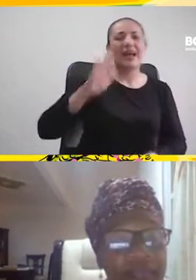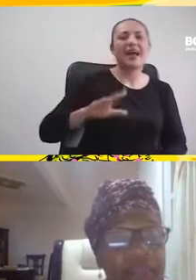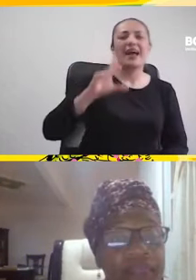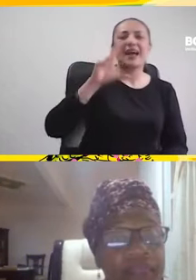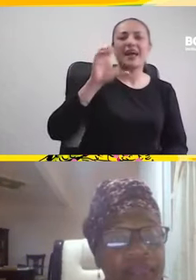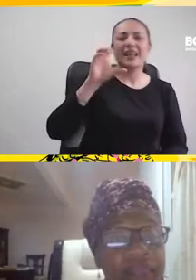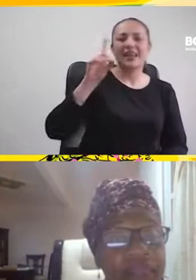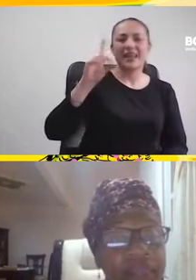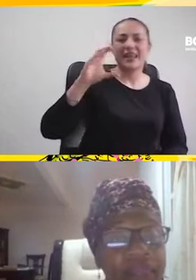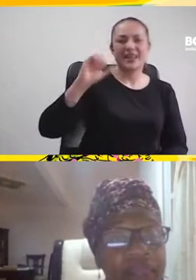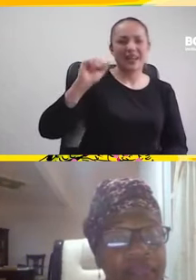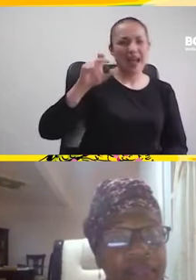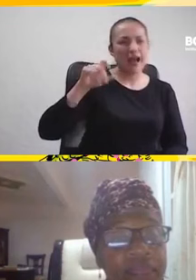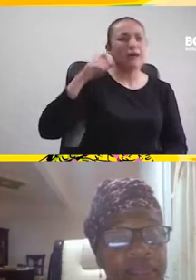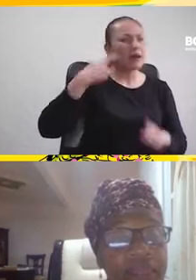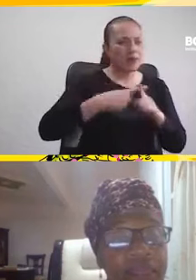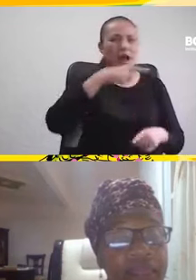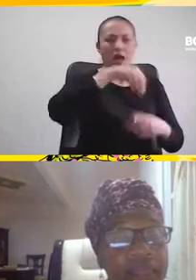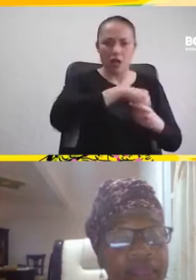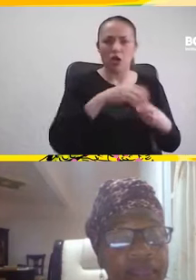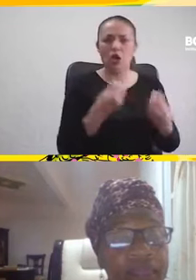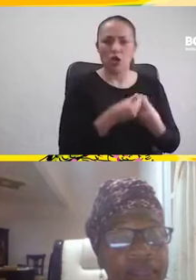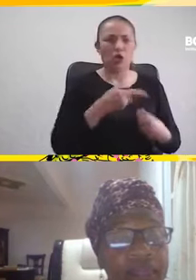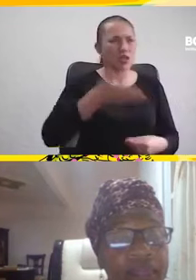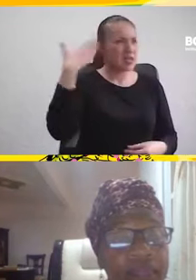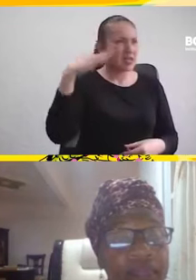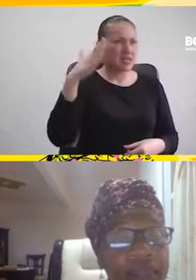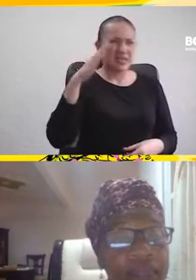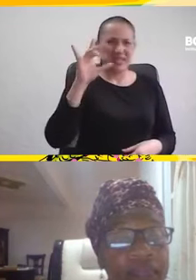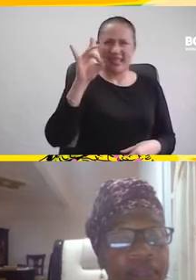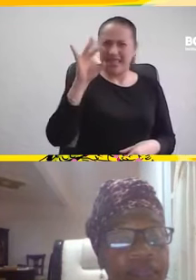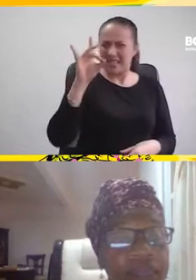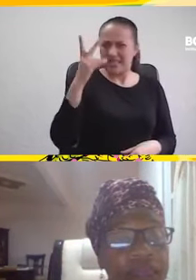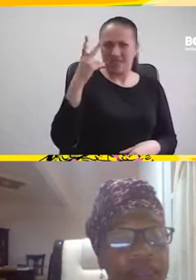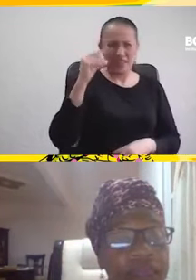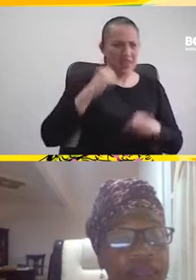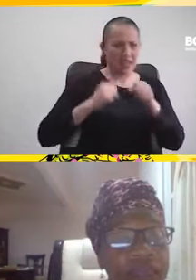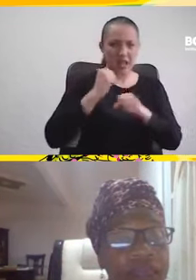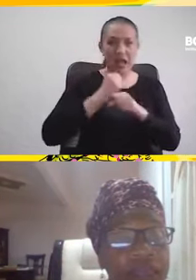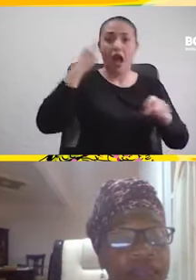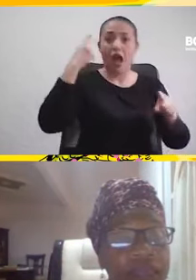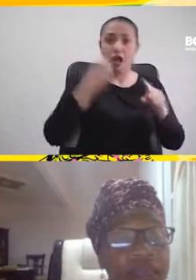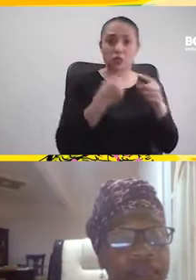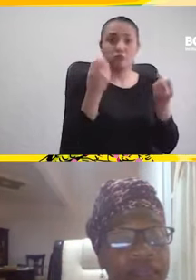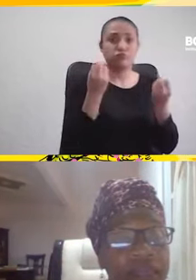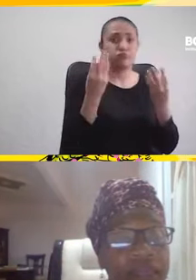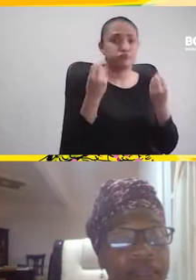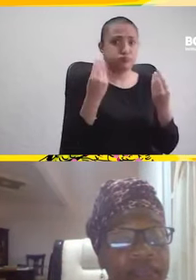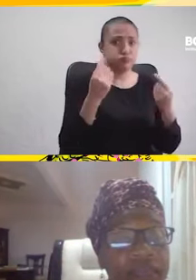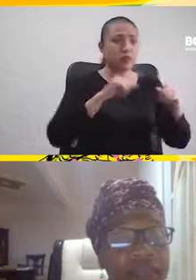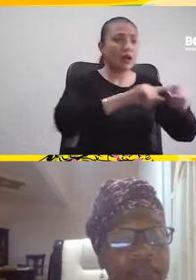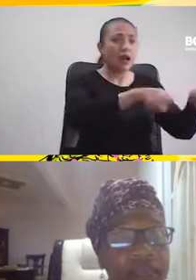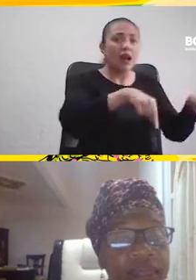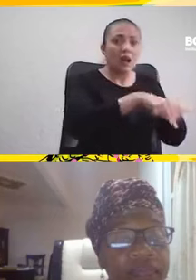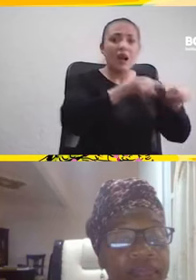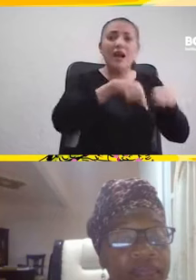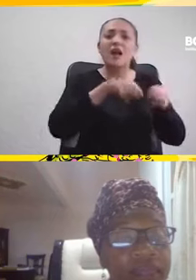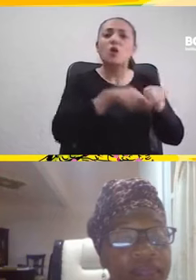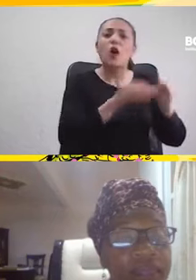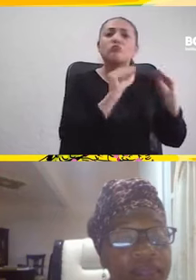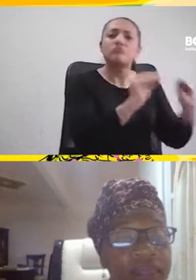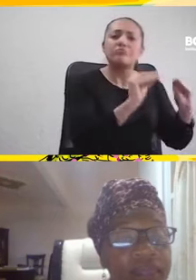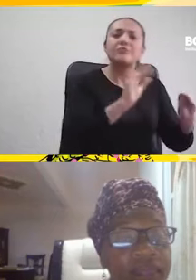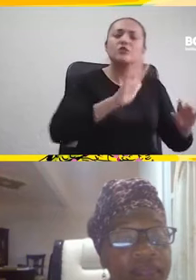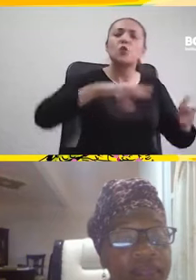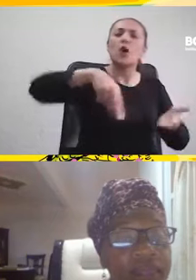unos 15 años, 20 años, había muchas escuelas de danza. Cuando digo muchas escuelas, que habían